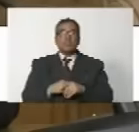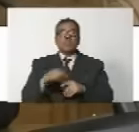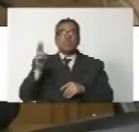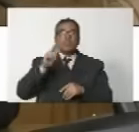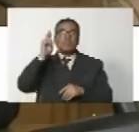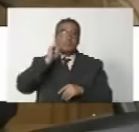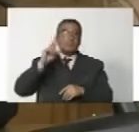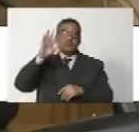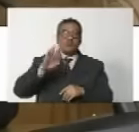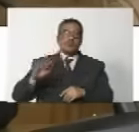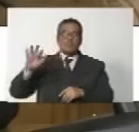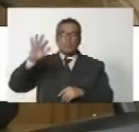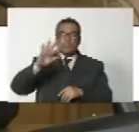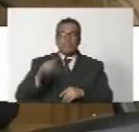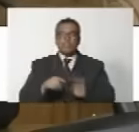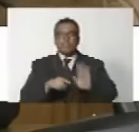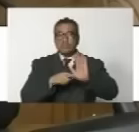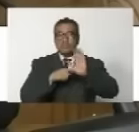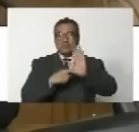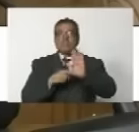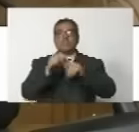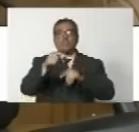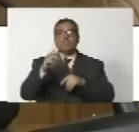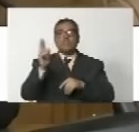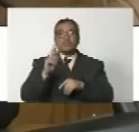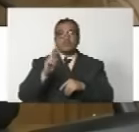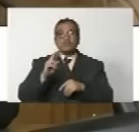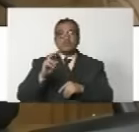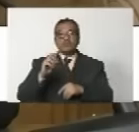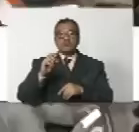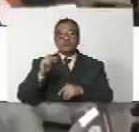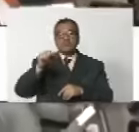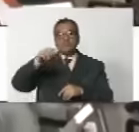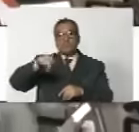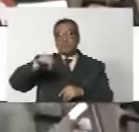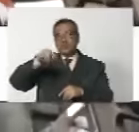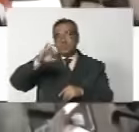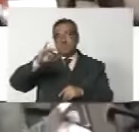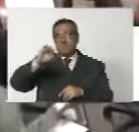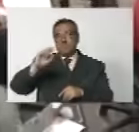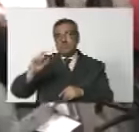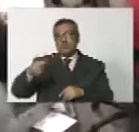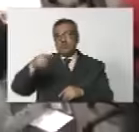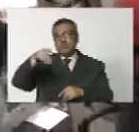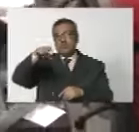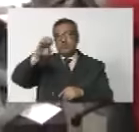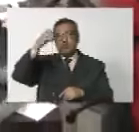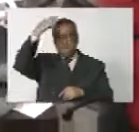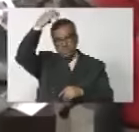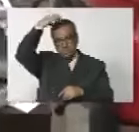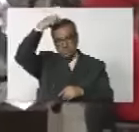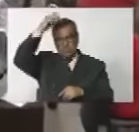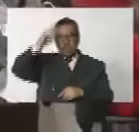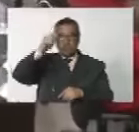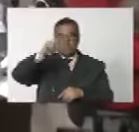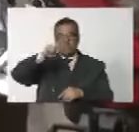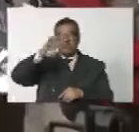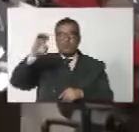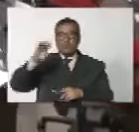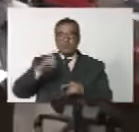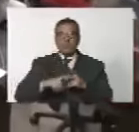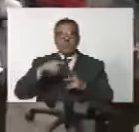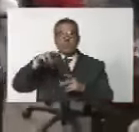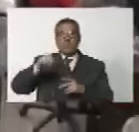la República Bolivariana de Venezuela ante la República de Mozambique, concurrente ante el Reino de Eswatini y la República